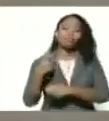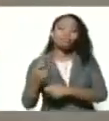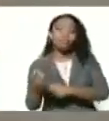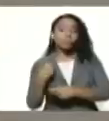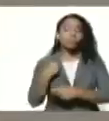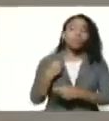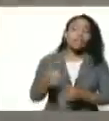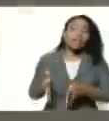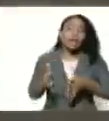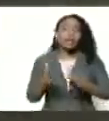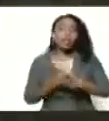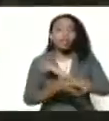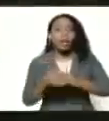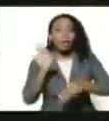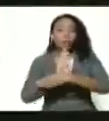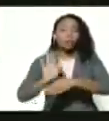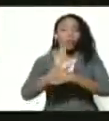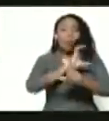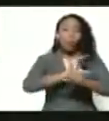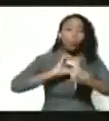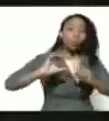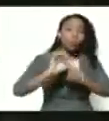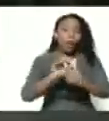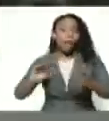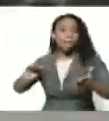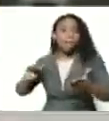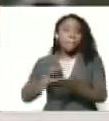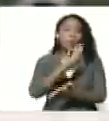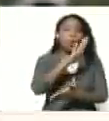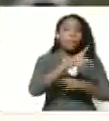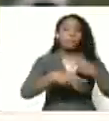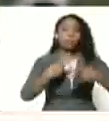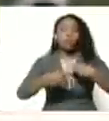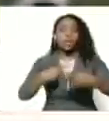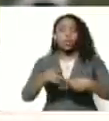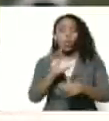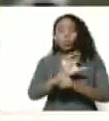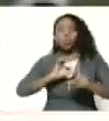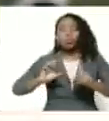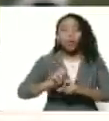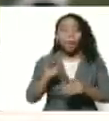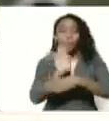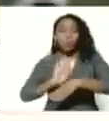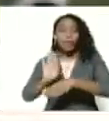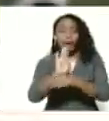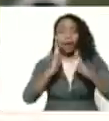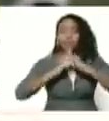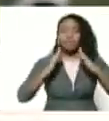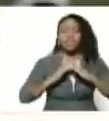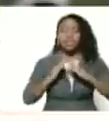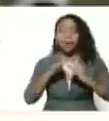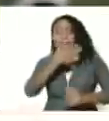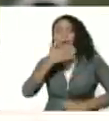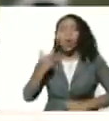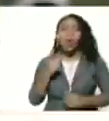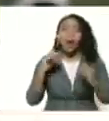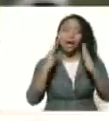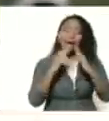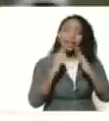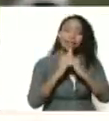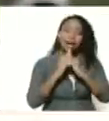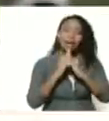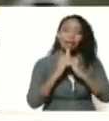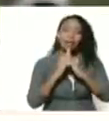para proteger la cultura y pulsar el proceso cultural, para proteger la vivienda y mejorar el hábitat y la